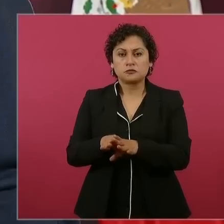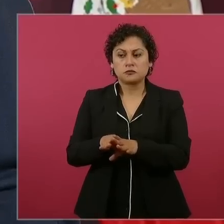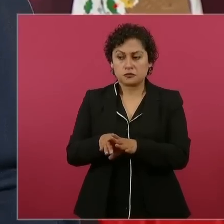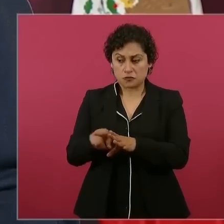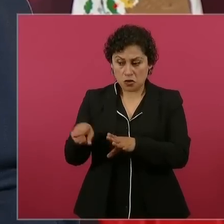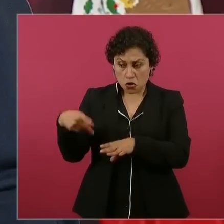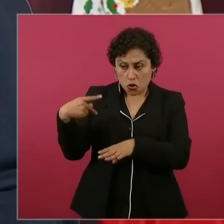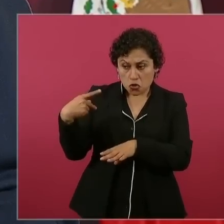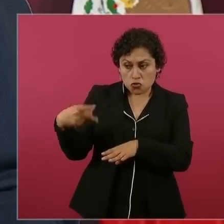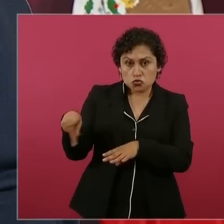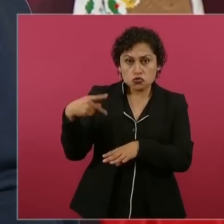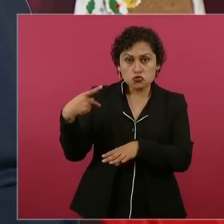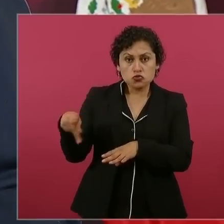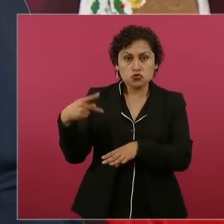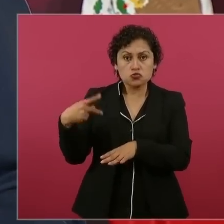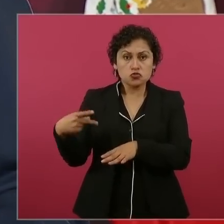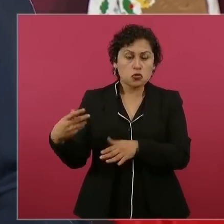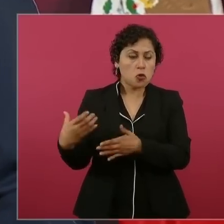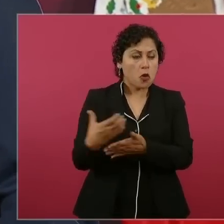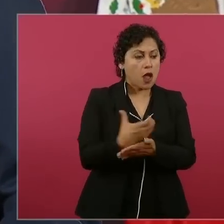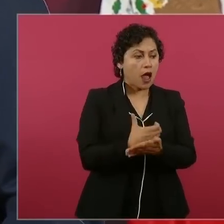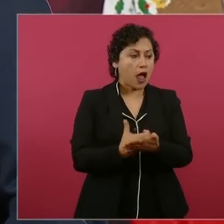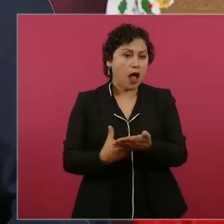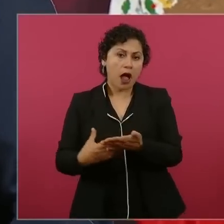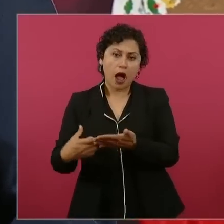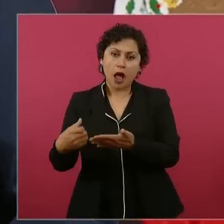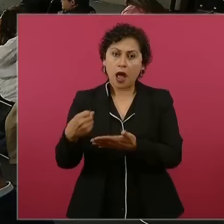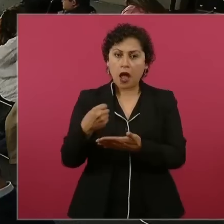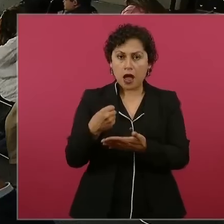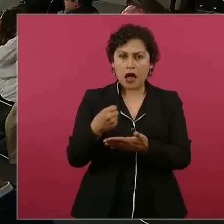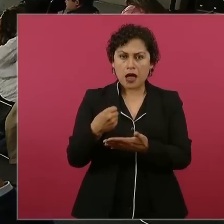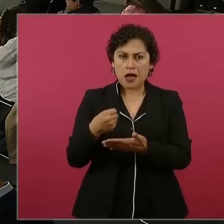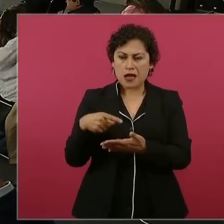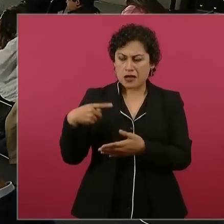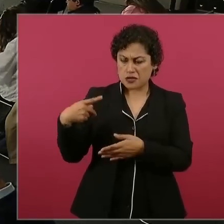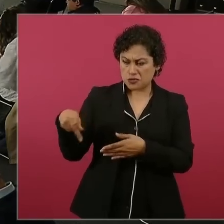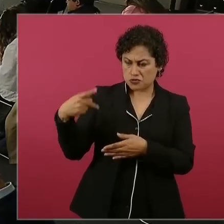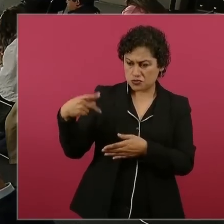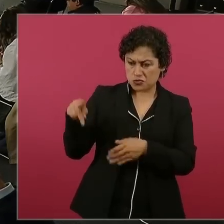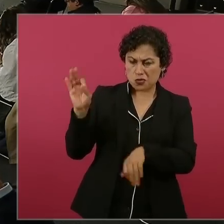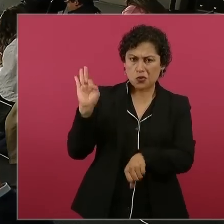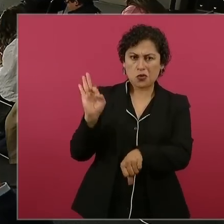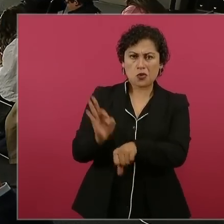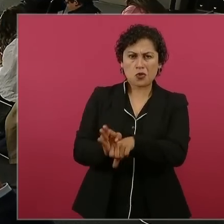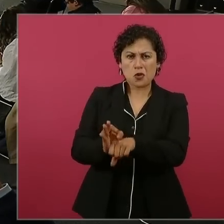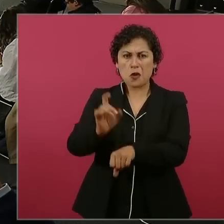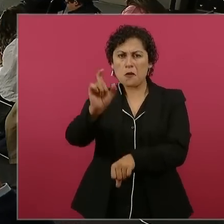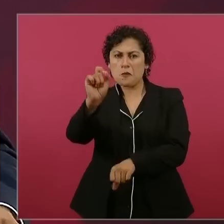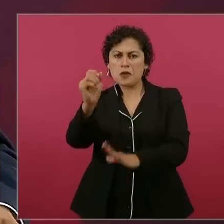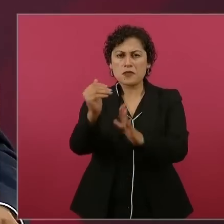todos sus privilegios, un fideicomiso de 20,000 millones de pesos.